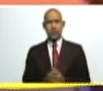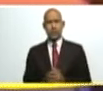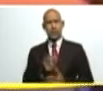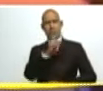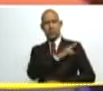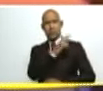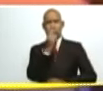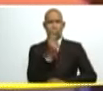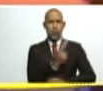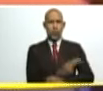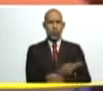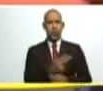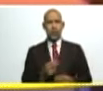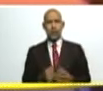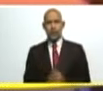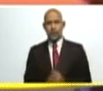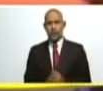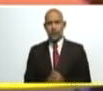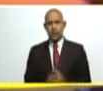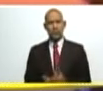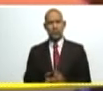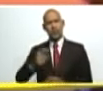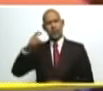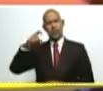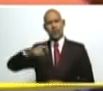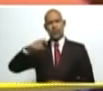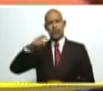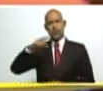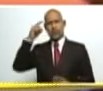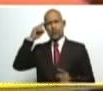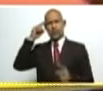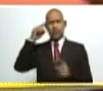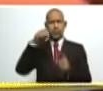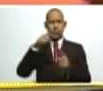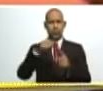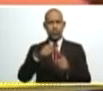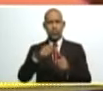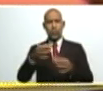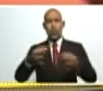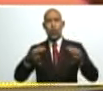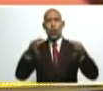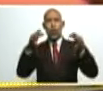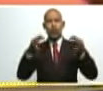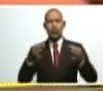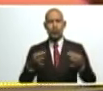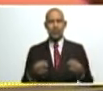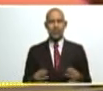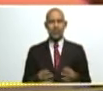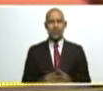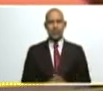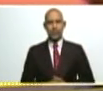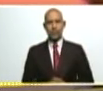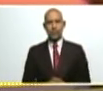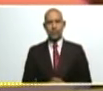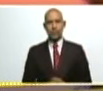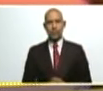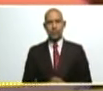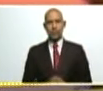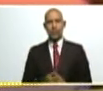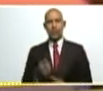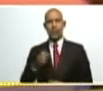poderosa sobre la necesidad de que haya justicia, que